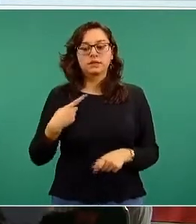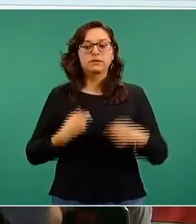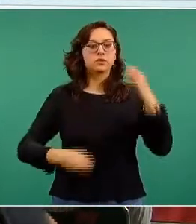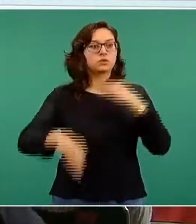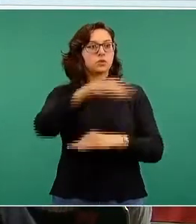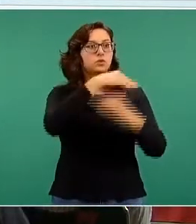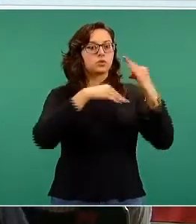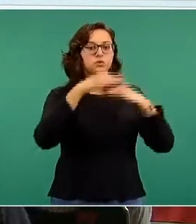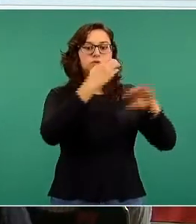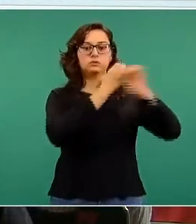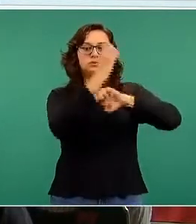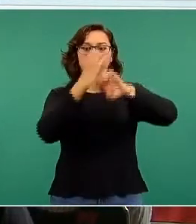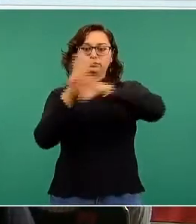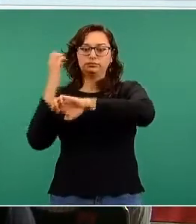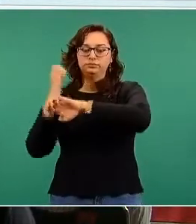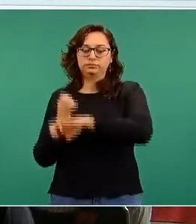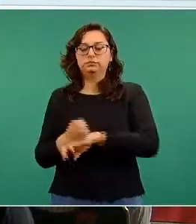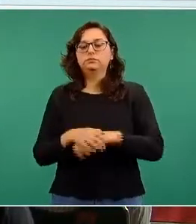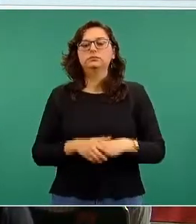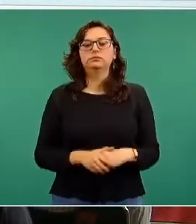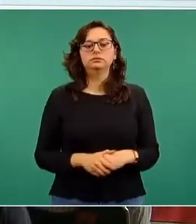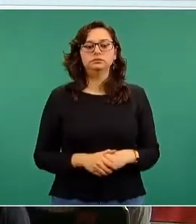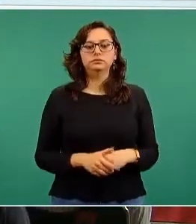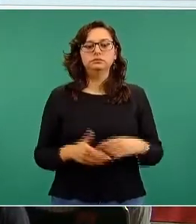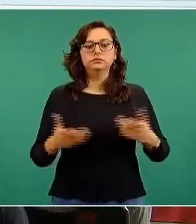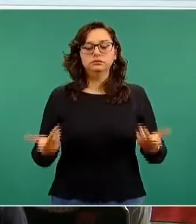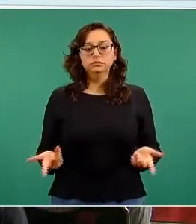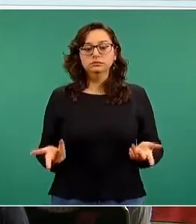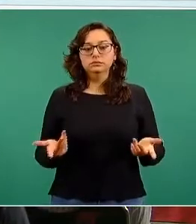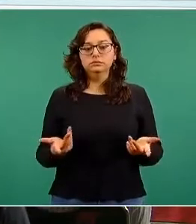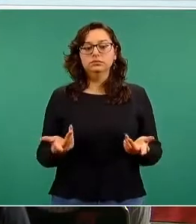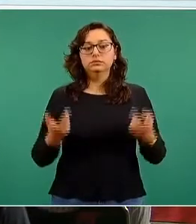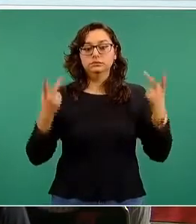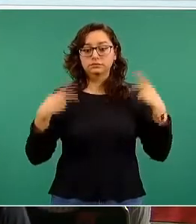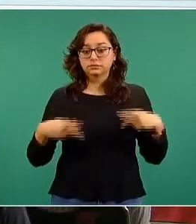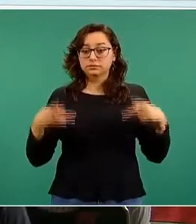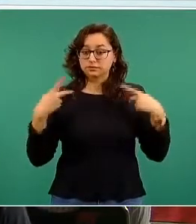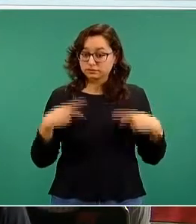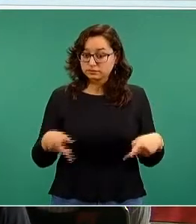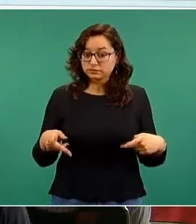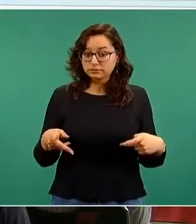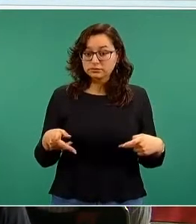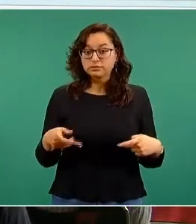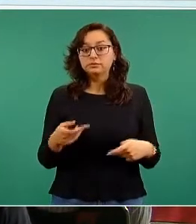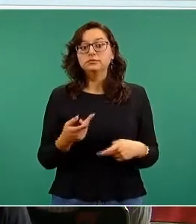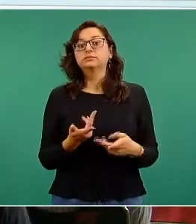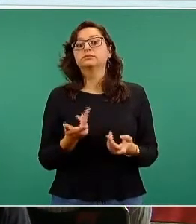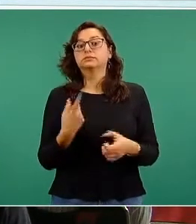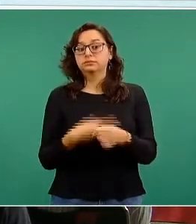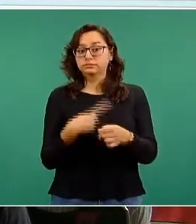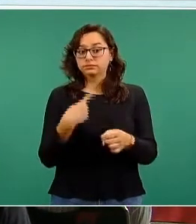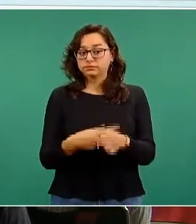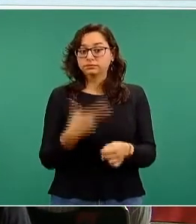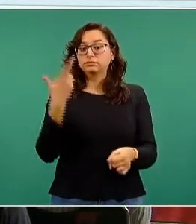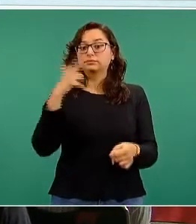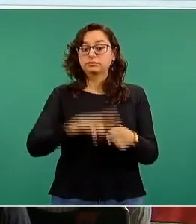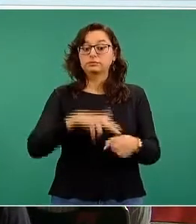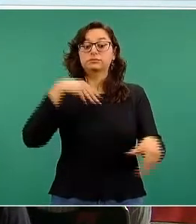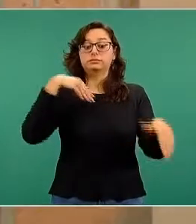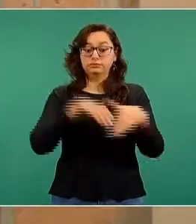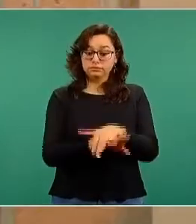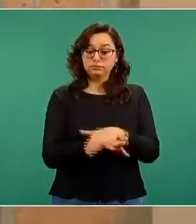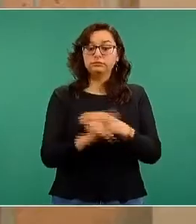nos escuchan. La primera parte es aquellas personas que requieren hospitalización